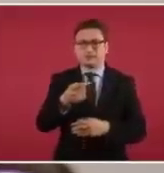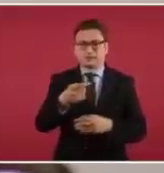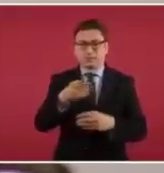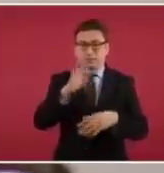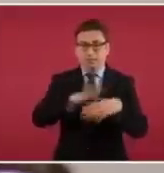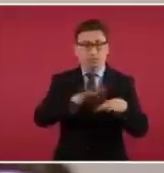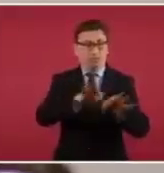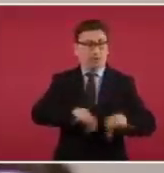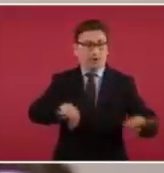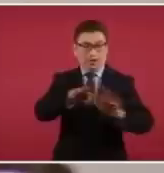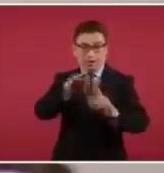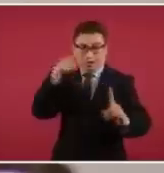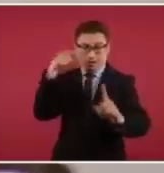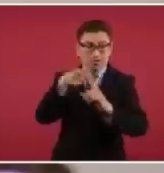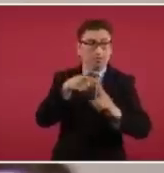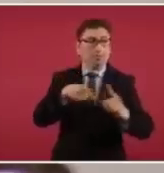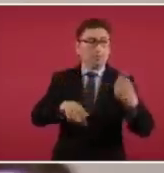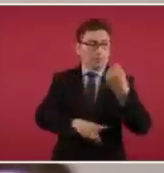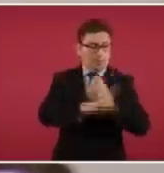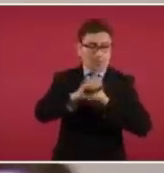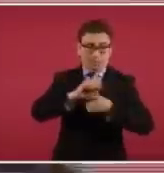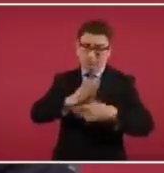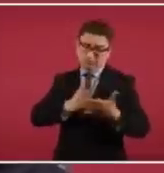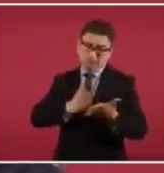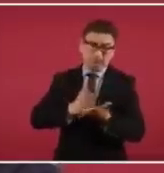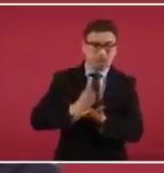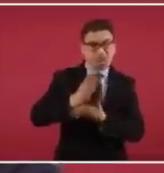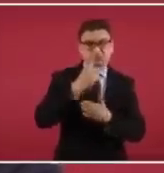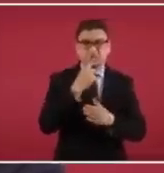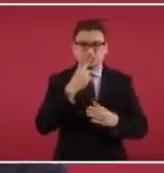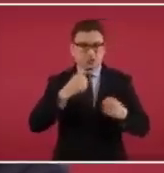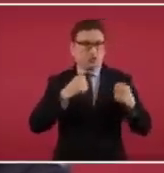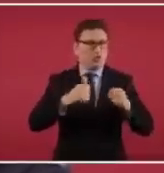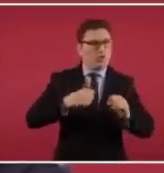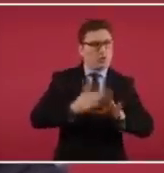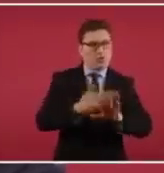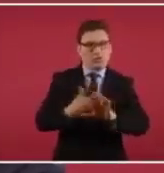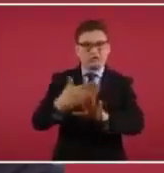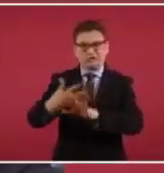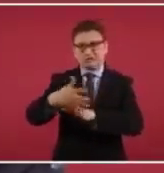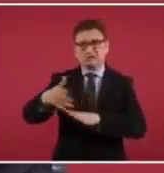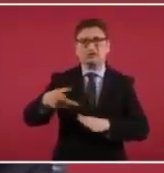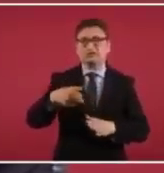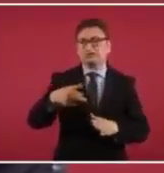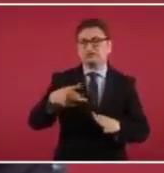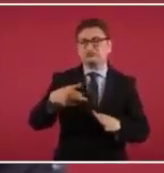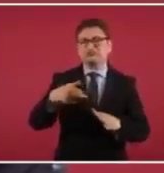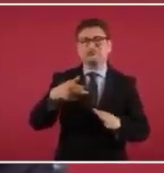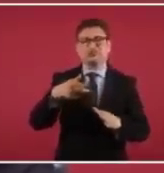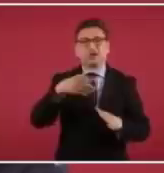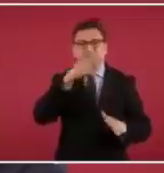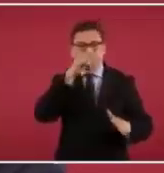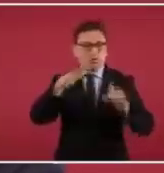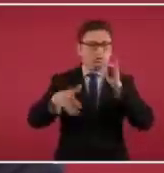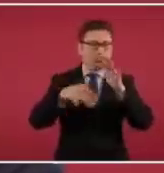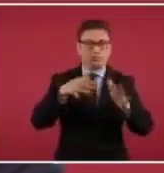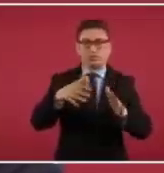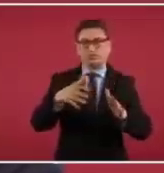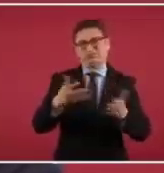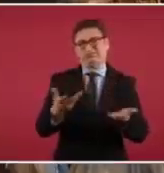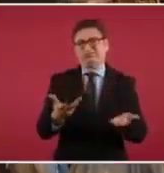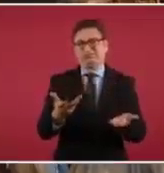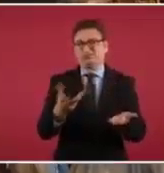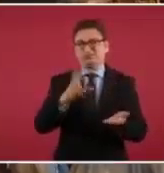central el uso de la fuerza, el responder a la violencia con